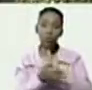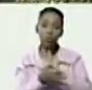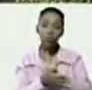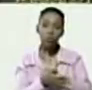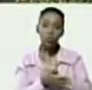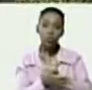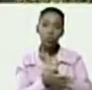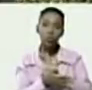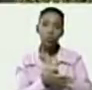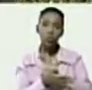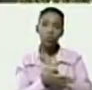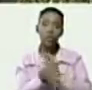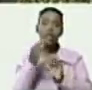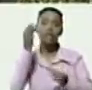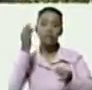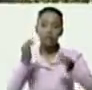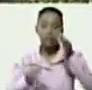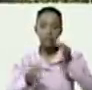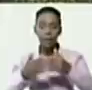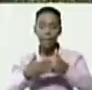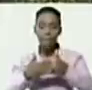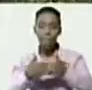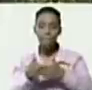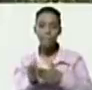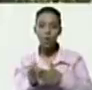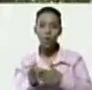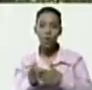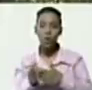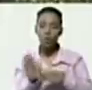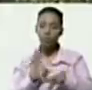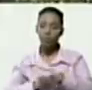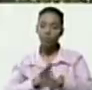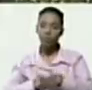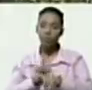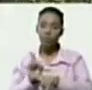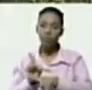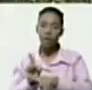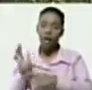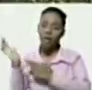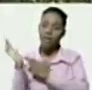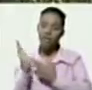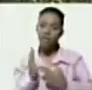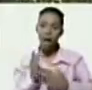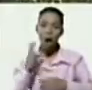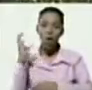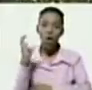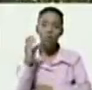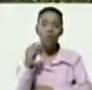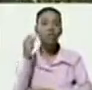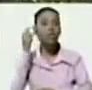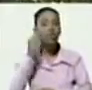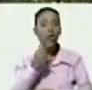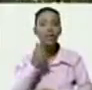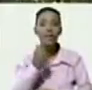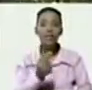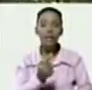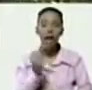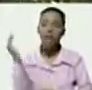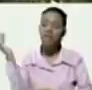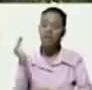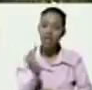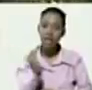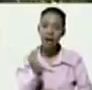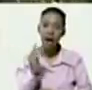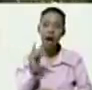que justifique abrir una causa, él regresaría a Colombia. Y si Sucre decía, regresaría a Perú y